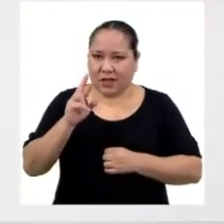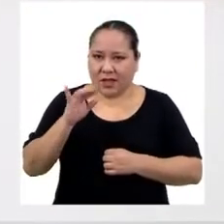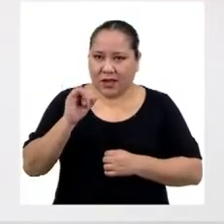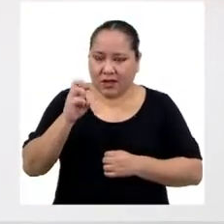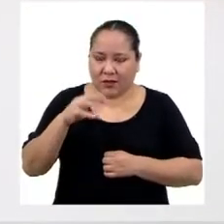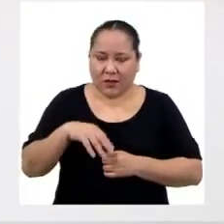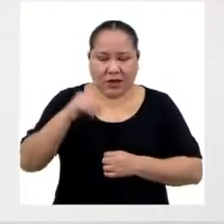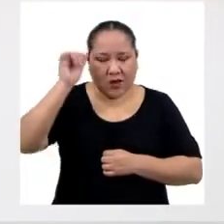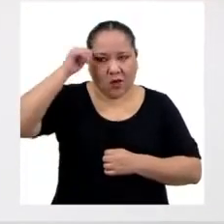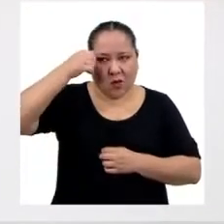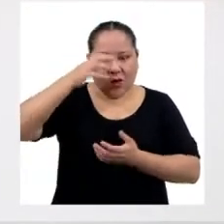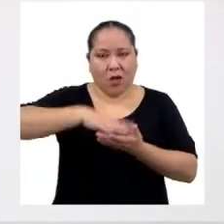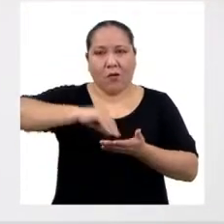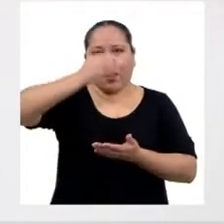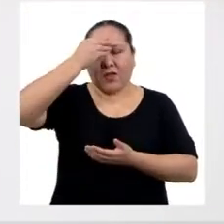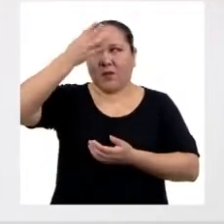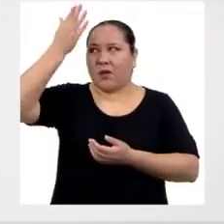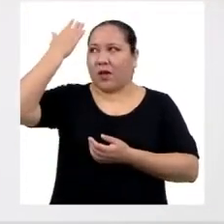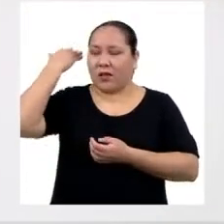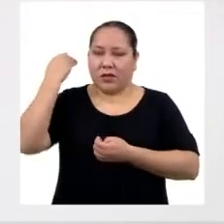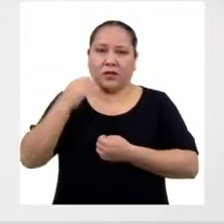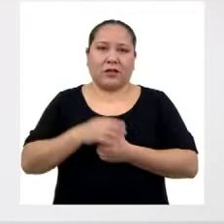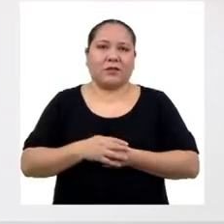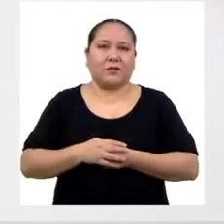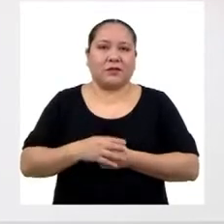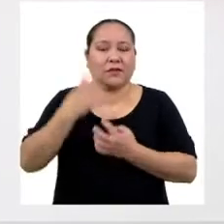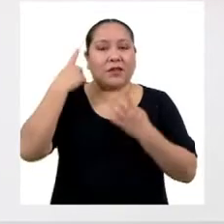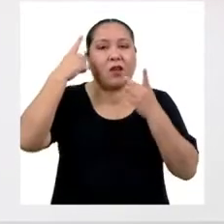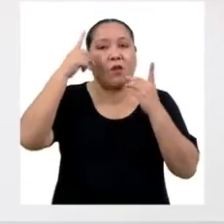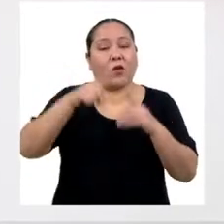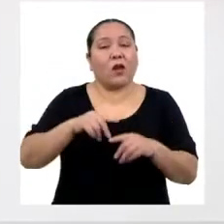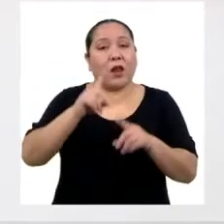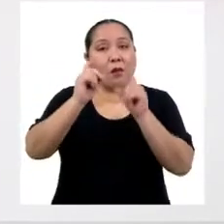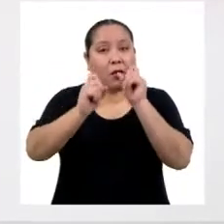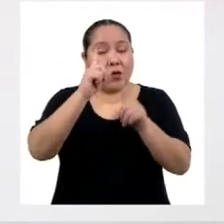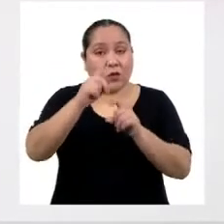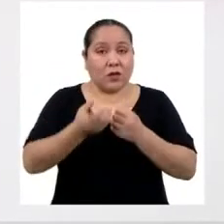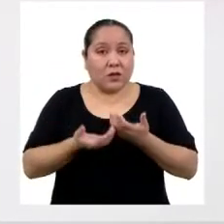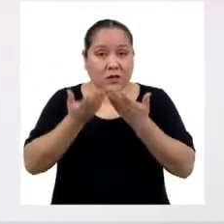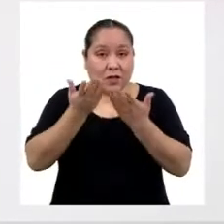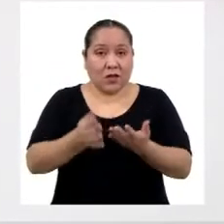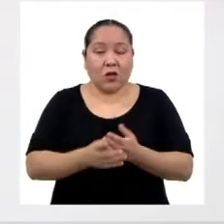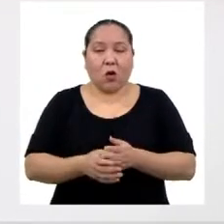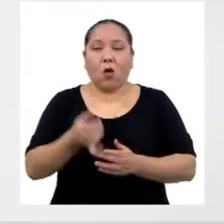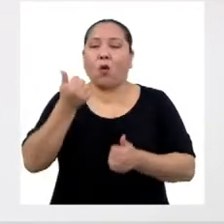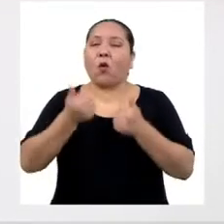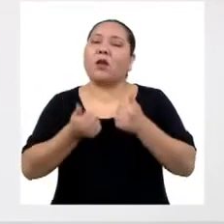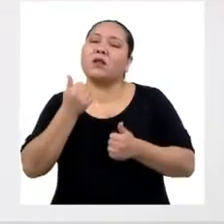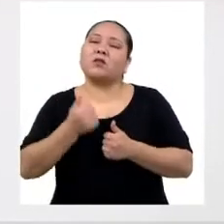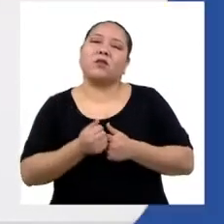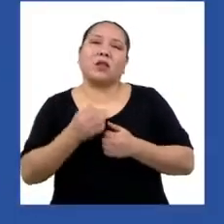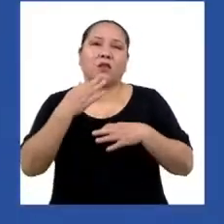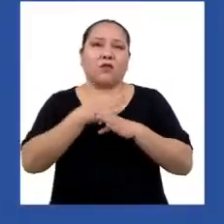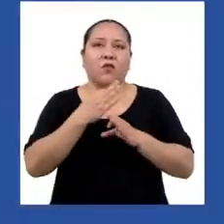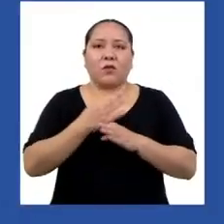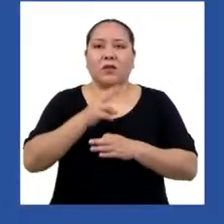lo aprendido en los programas anteriores. De acuerdo a las preguntas planteadas, ¿qué tipo de variables